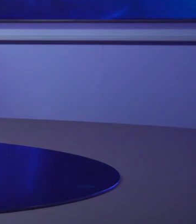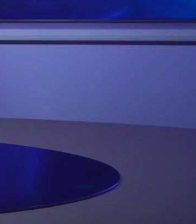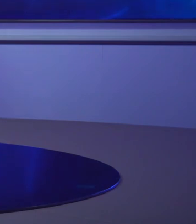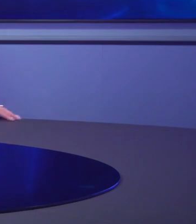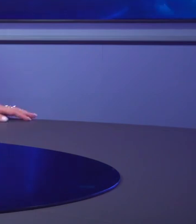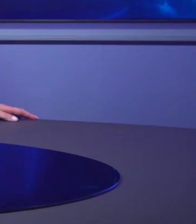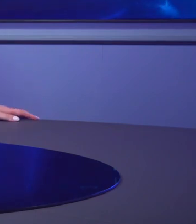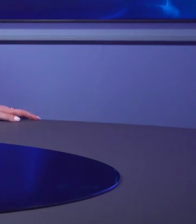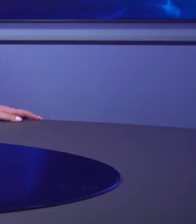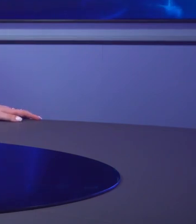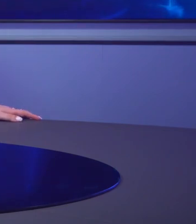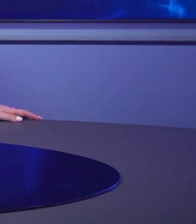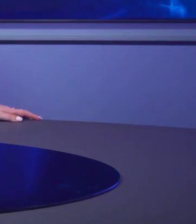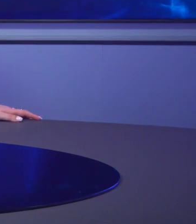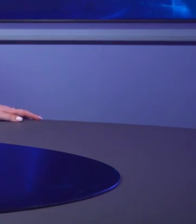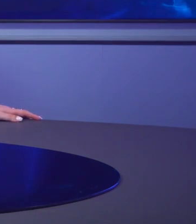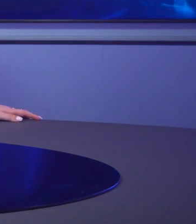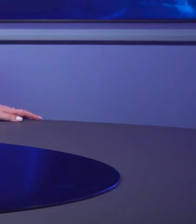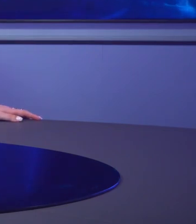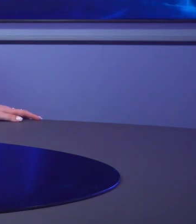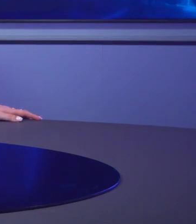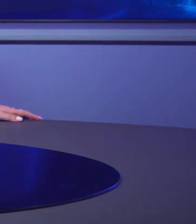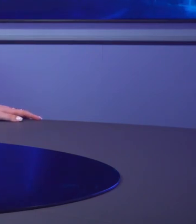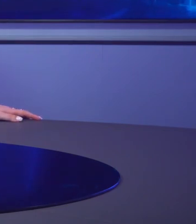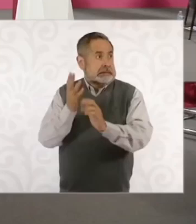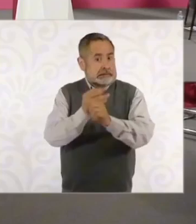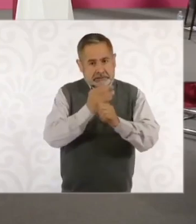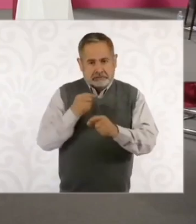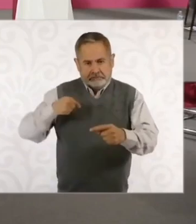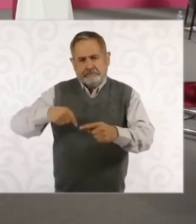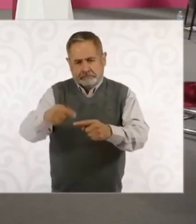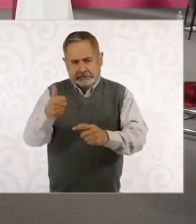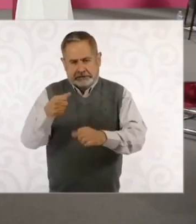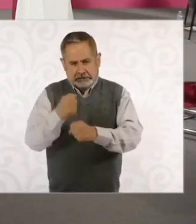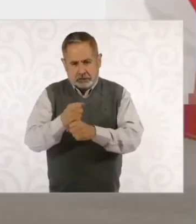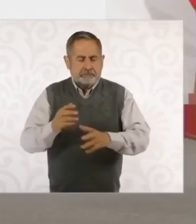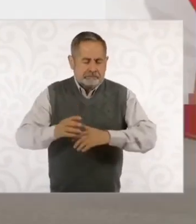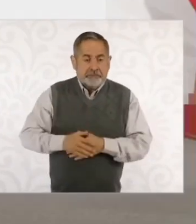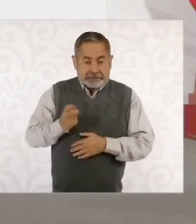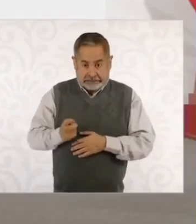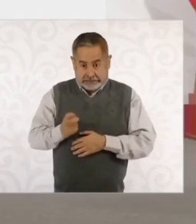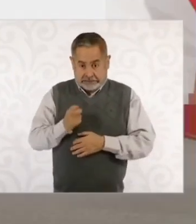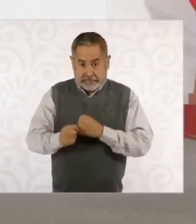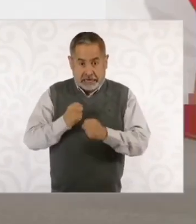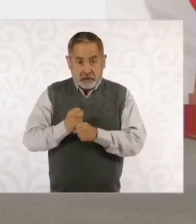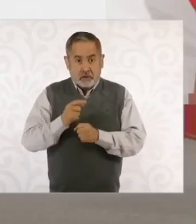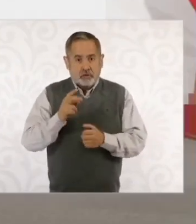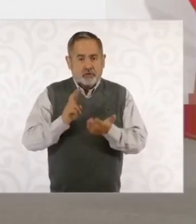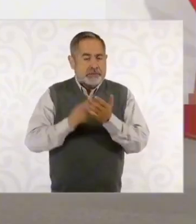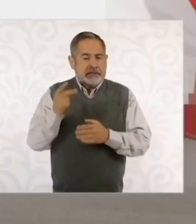proyectaron construir 386,000 viviendas en el país. Para este año nos propusimos